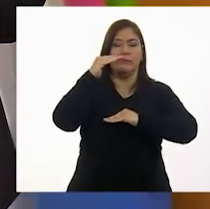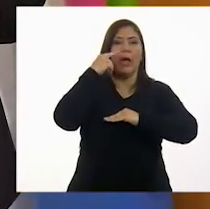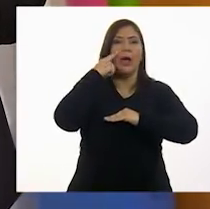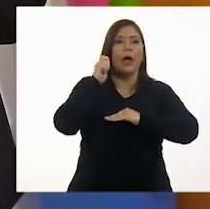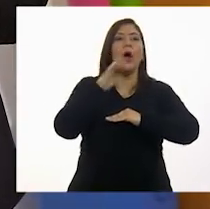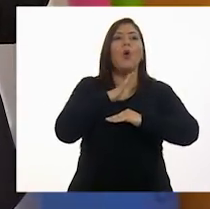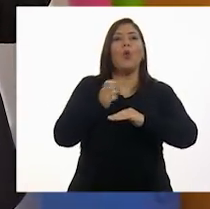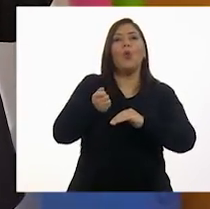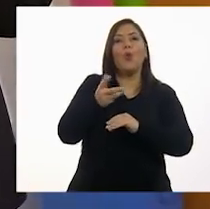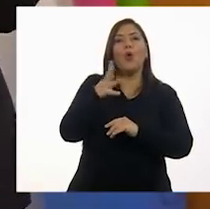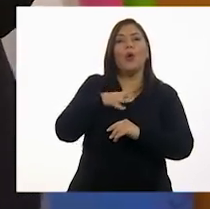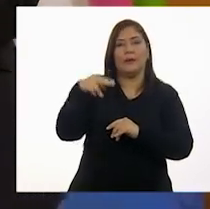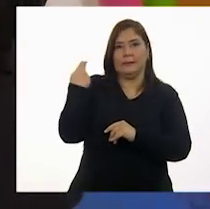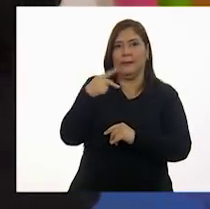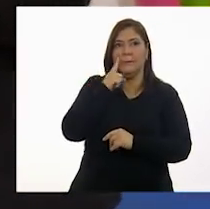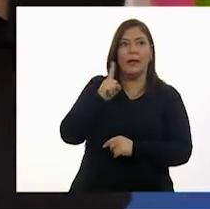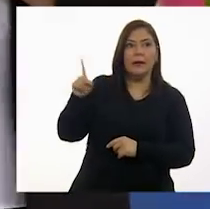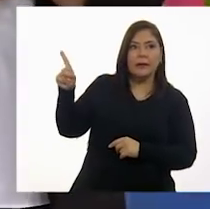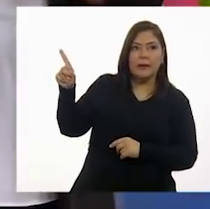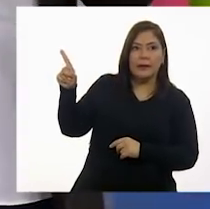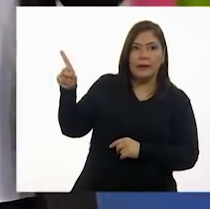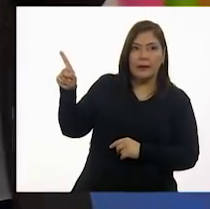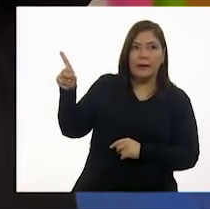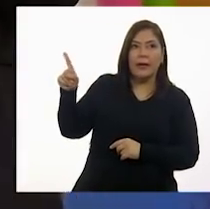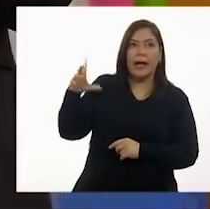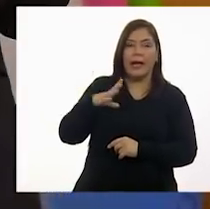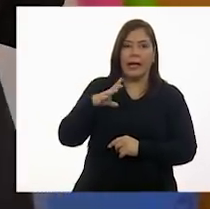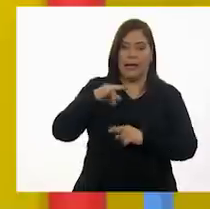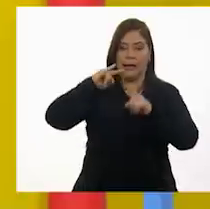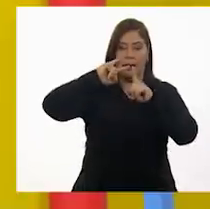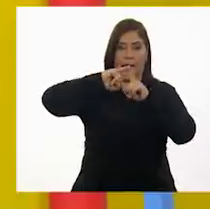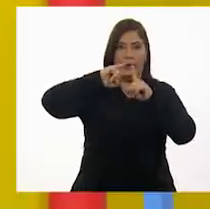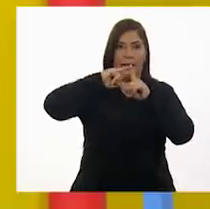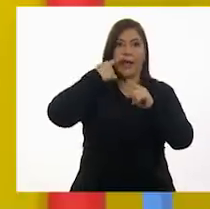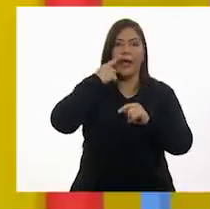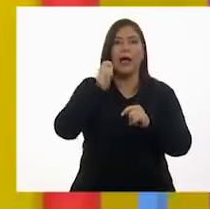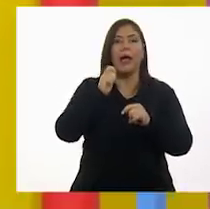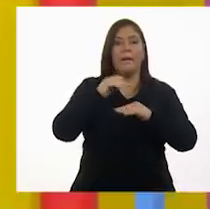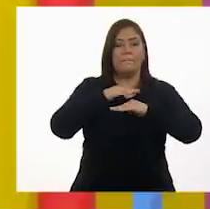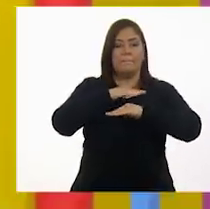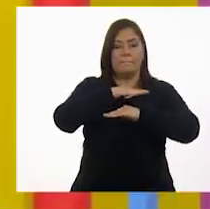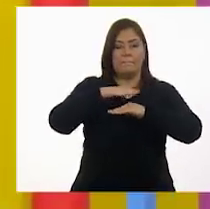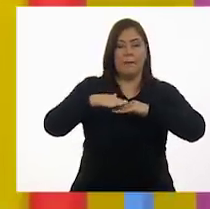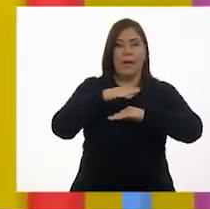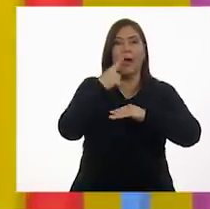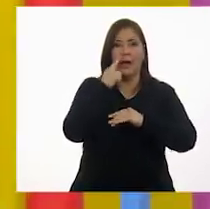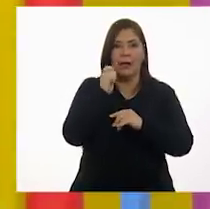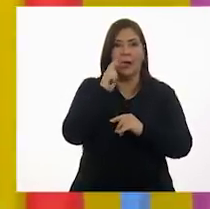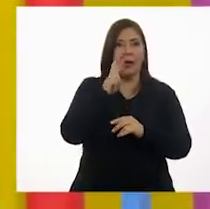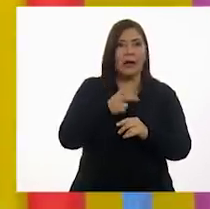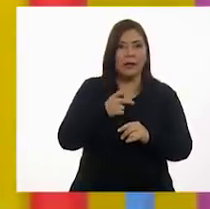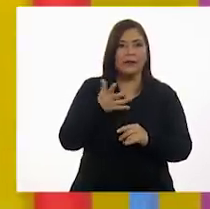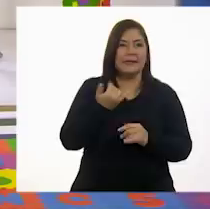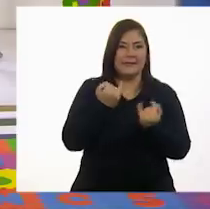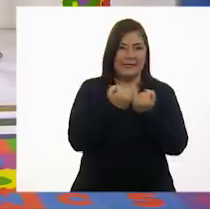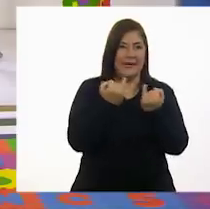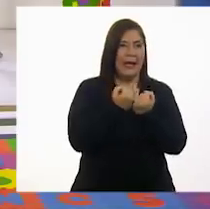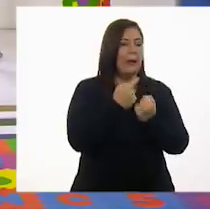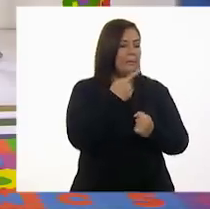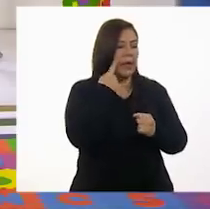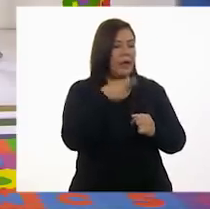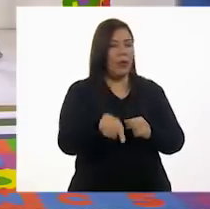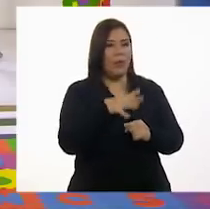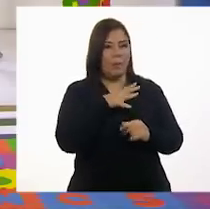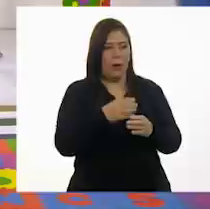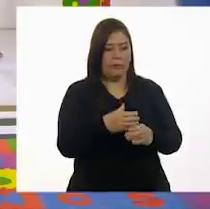este prisma? Si puedes observar, Pilar, este prisma, ¿cómo es su base? Esa es cuadrada, como el prisma que está aquí en el tapete.